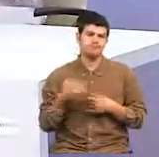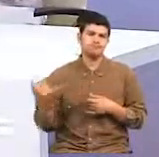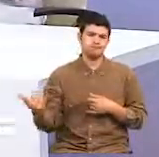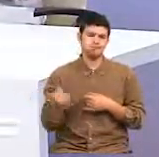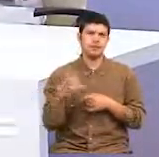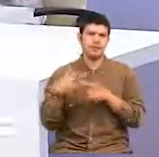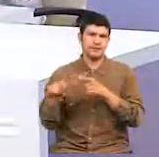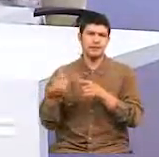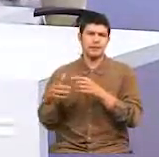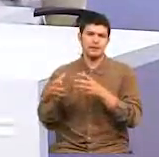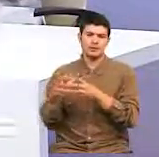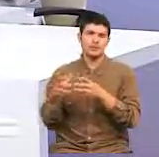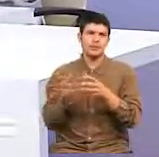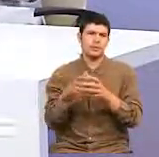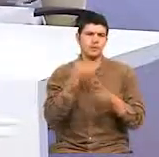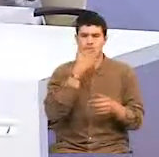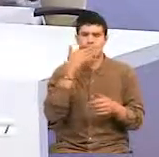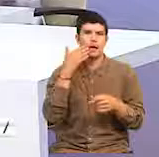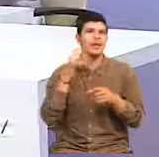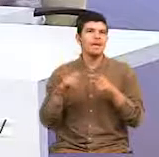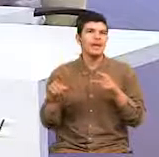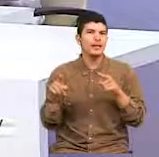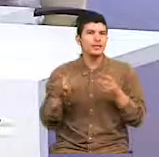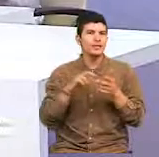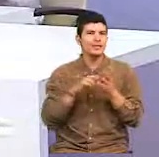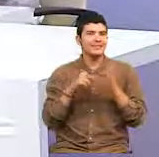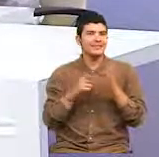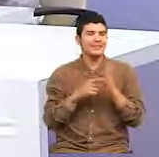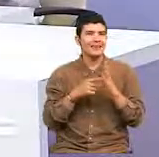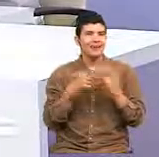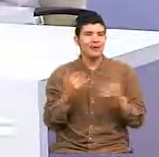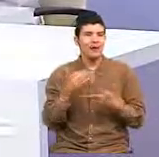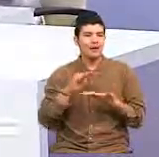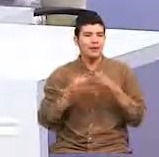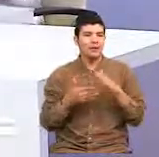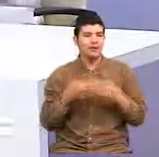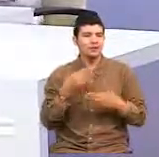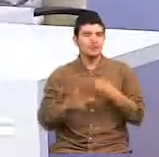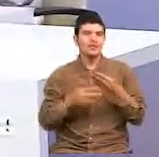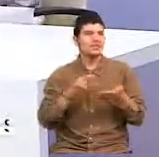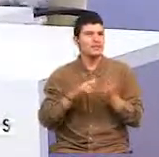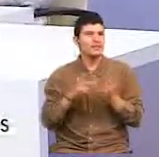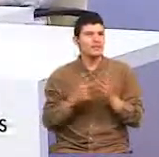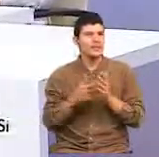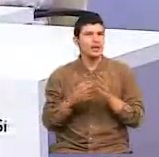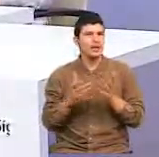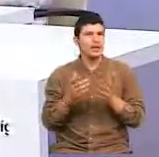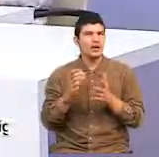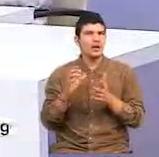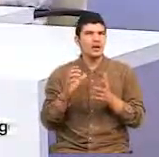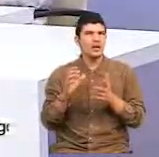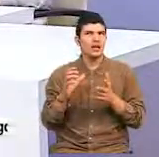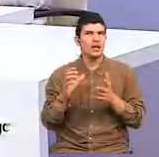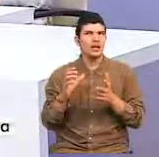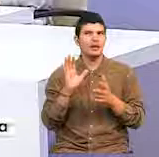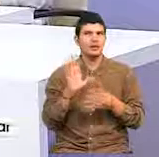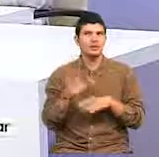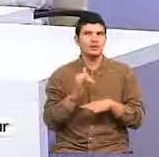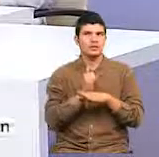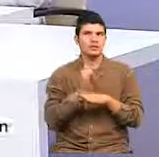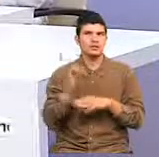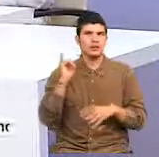grupos al margen de la ley. Pero, general, ¿qué significa el proceso de paz o la paz para una institución